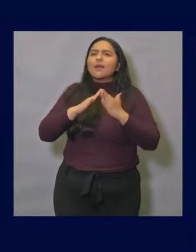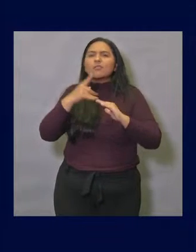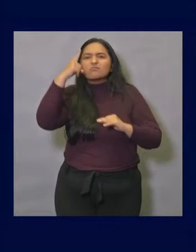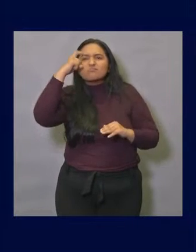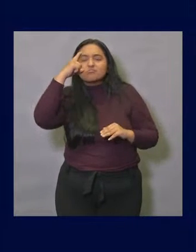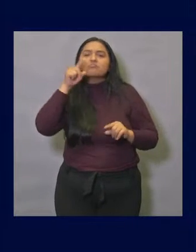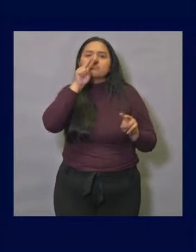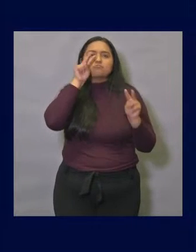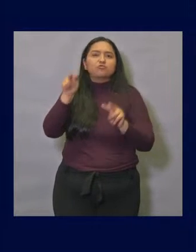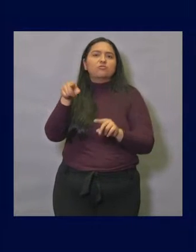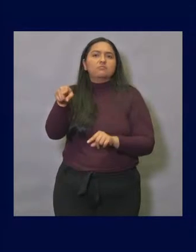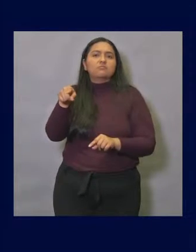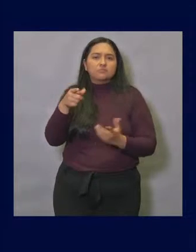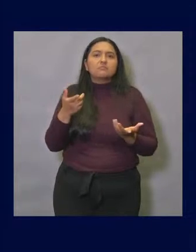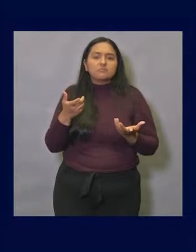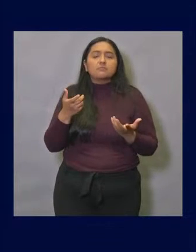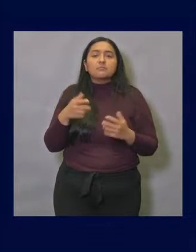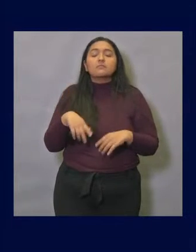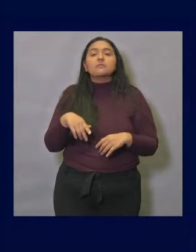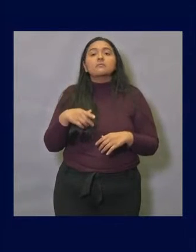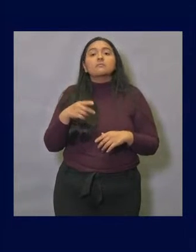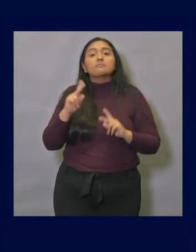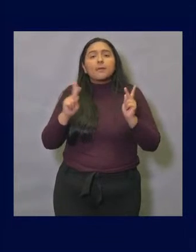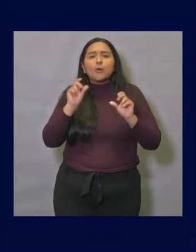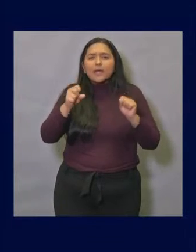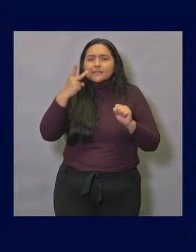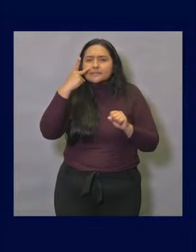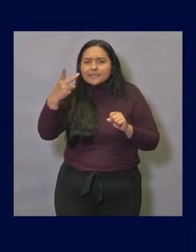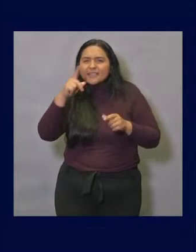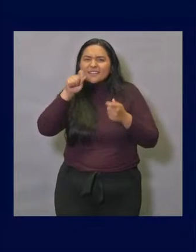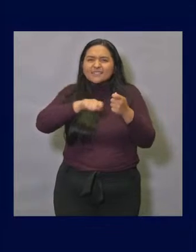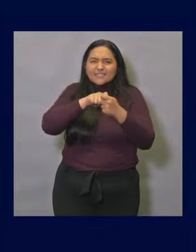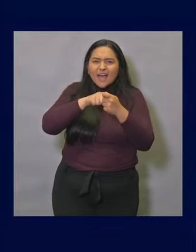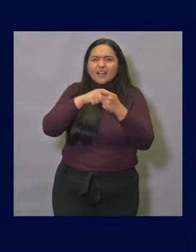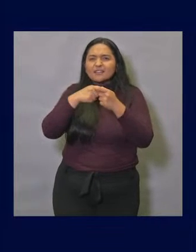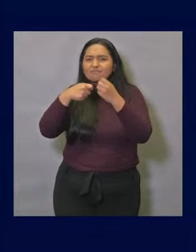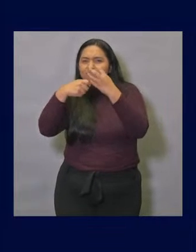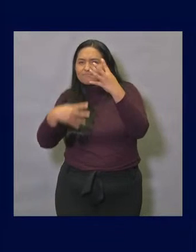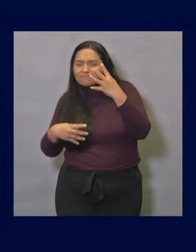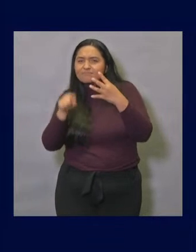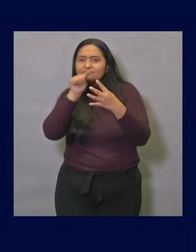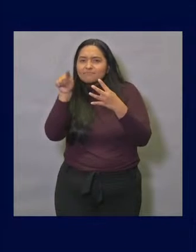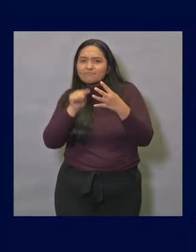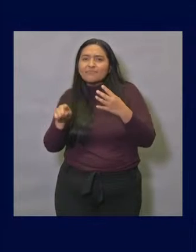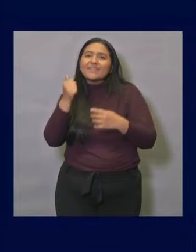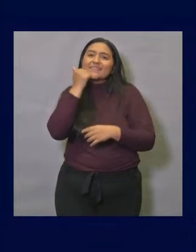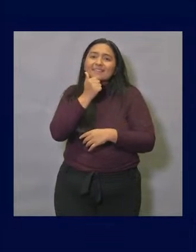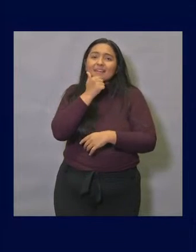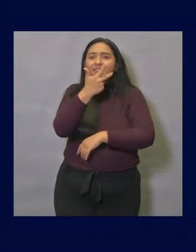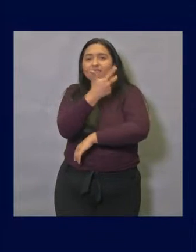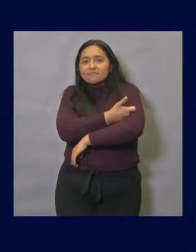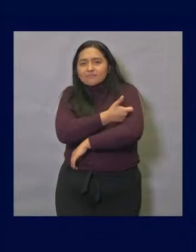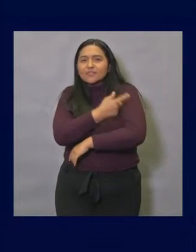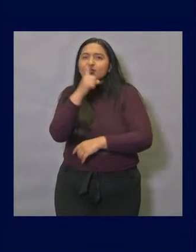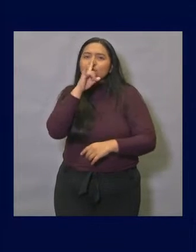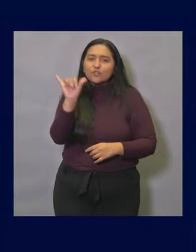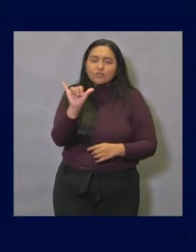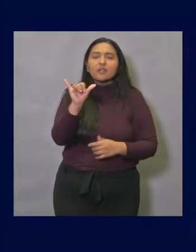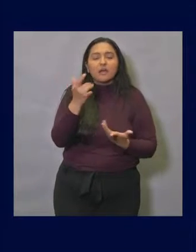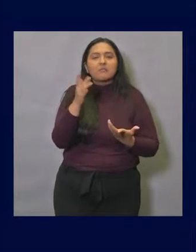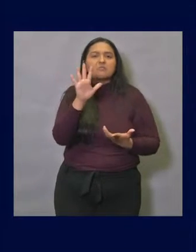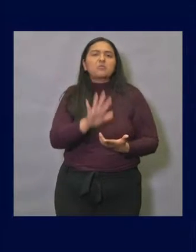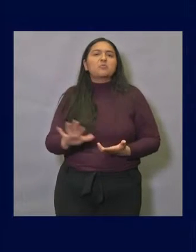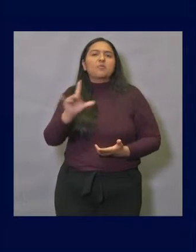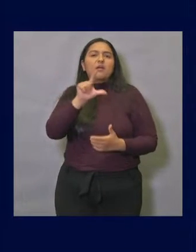Esta herramienta permite a las personas ver en detalle las cifras de vacunación diaria y en total a través del condado.